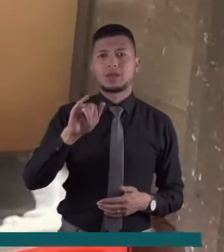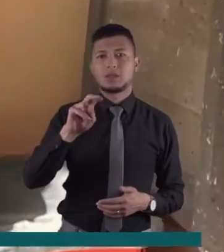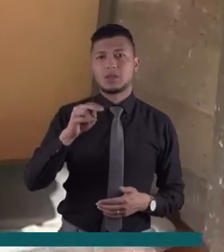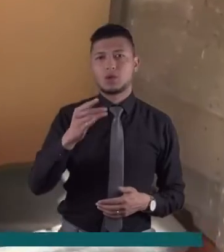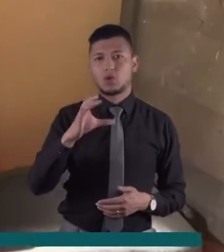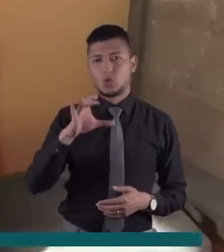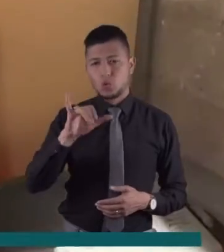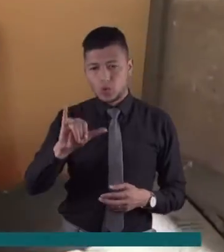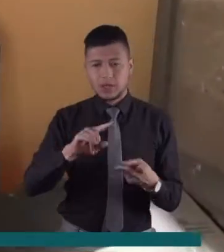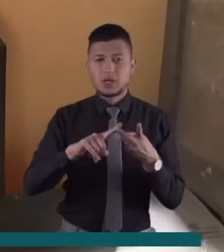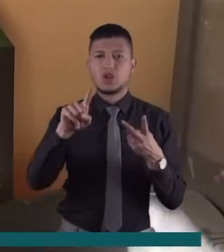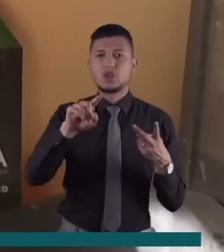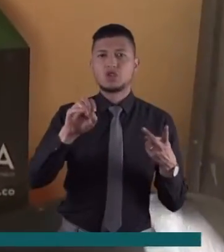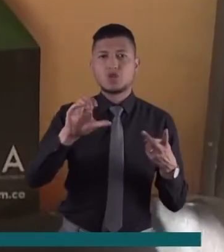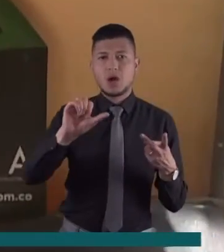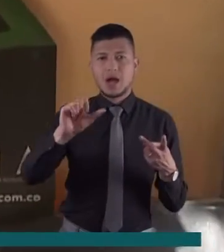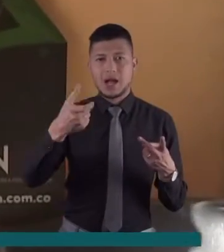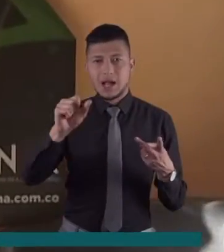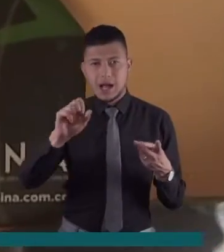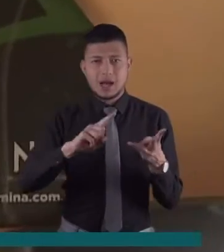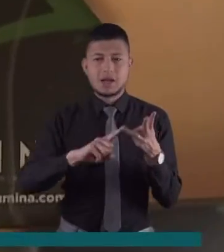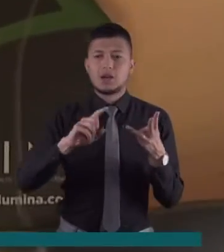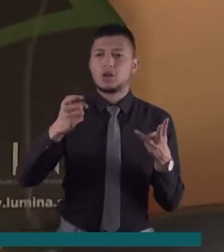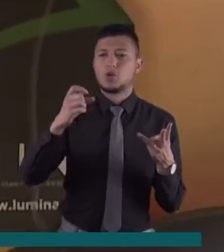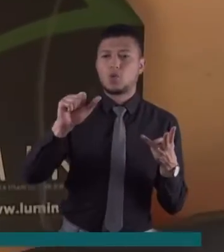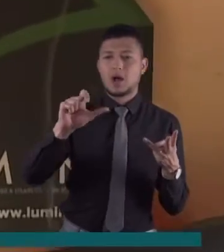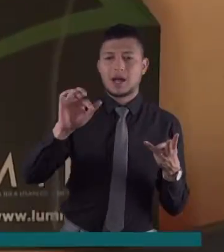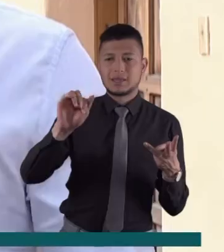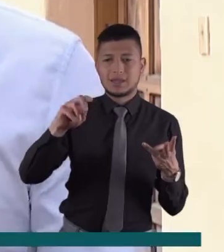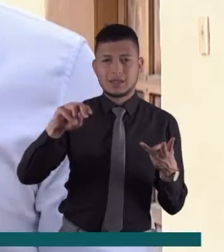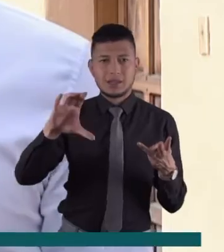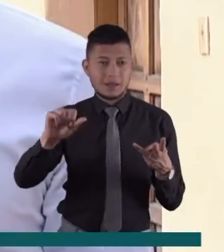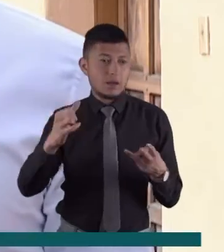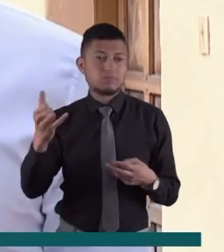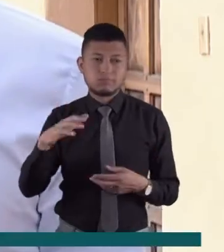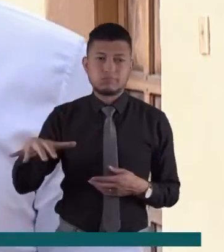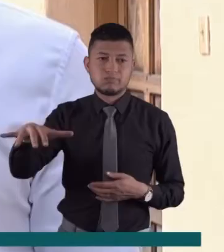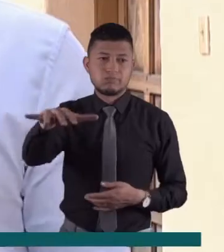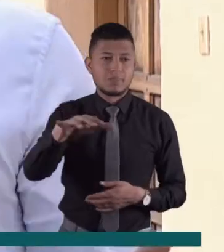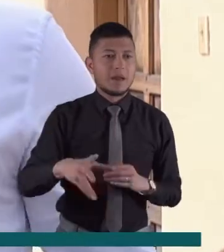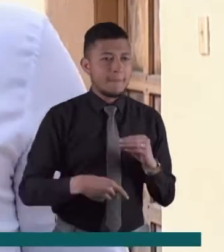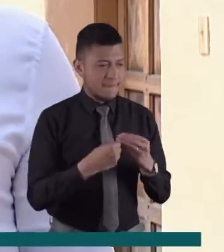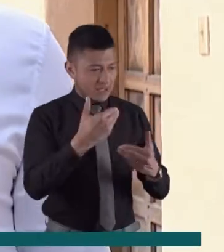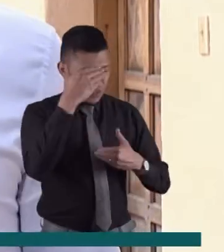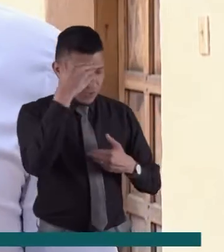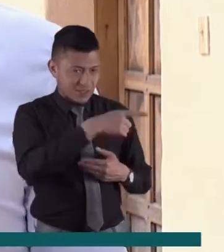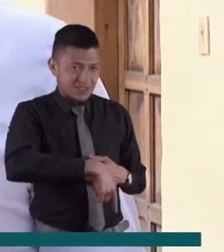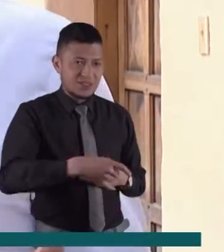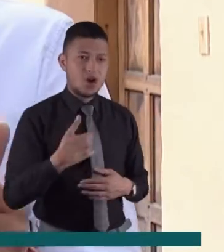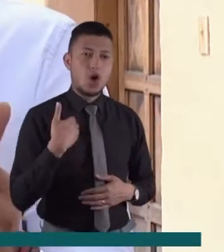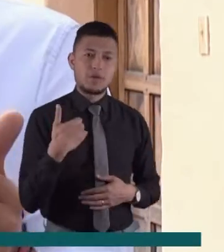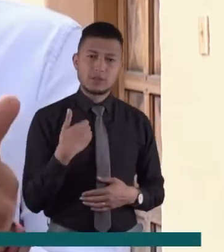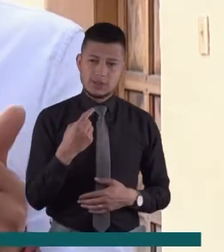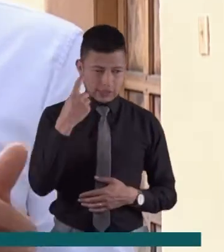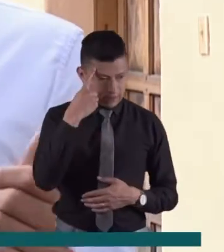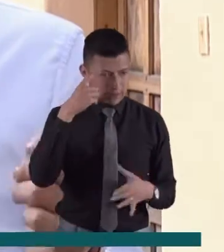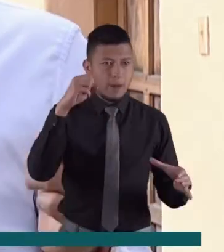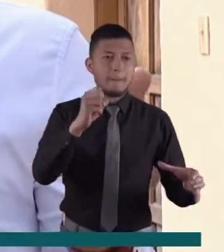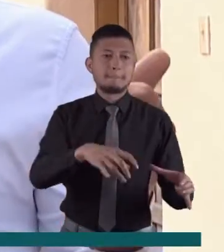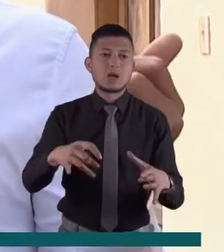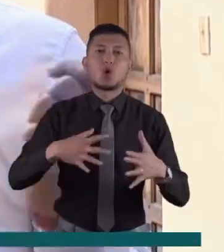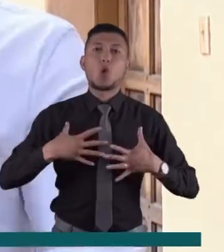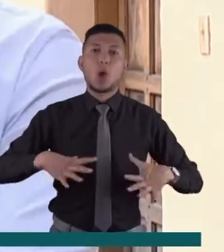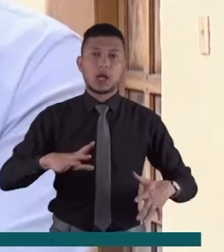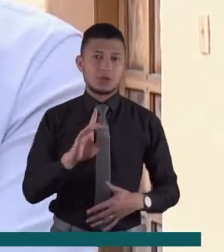volcán entre otras y además que se está generando la conciencia desde tempranas edades en oiga no todo es basura esto que estoy consumiendo